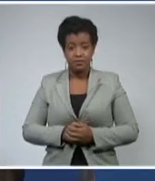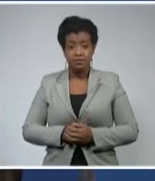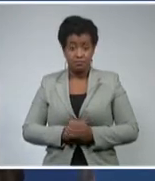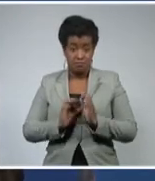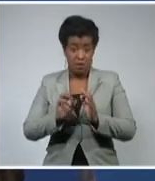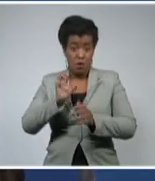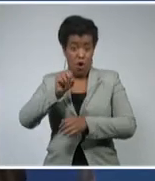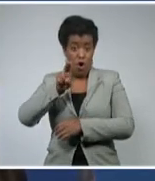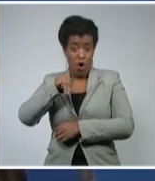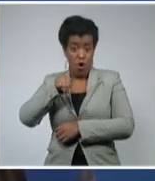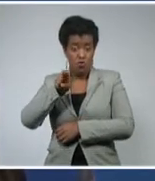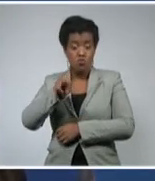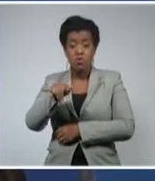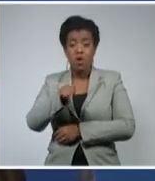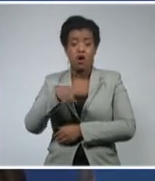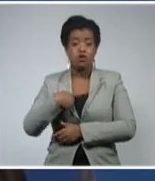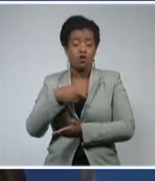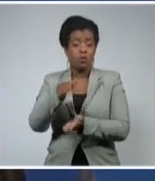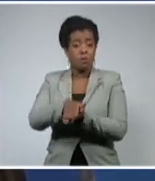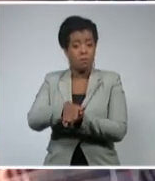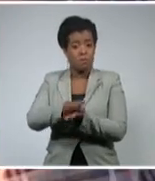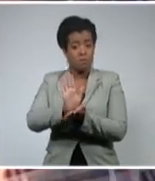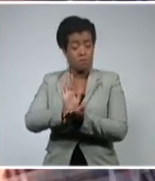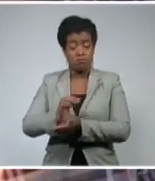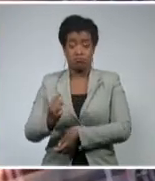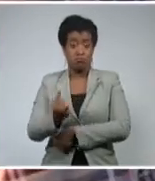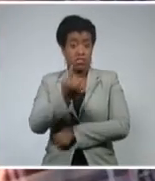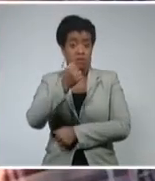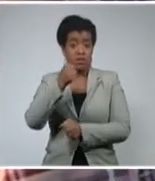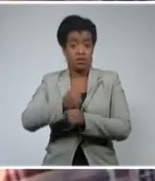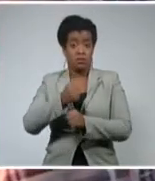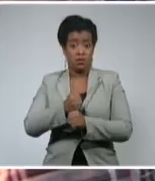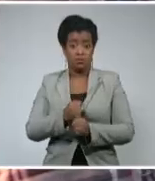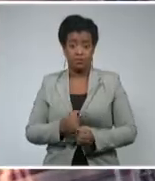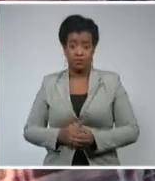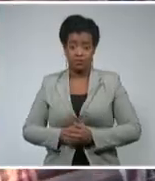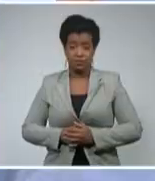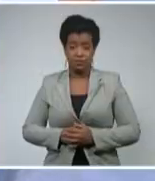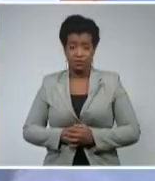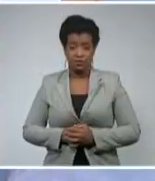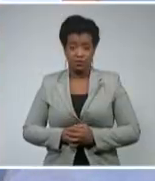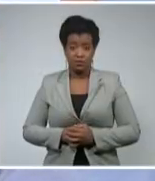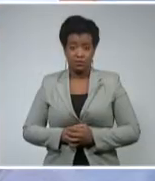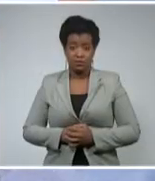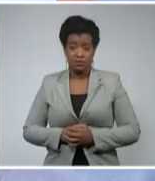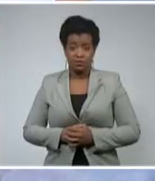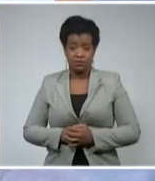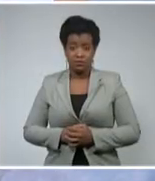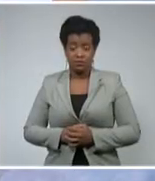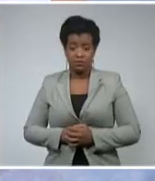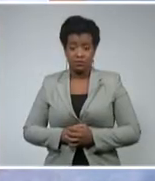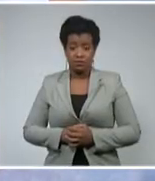constituye un compromiso de Estado y una prioridad. Rosana Thompson, Casamayor, Sistema Informativo de la Televisión Cubana.